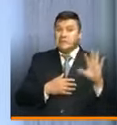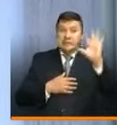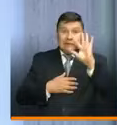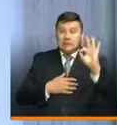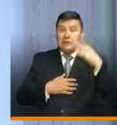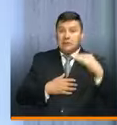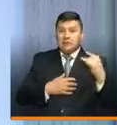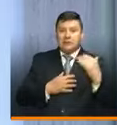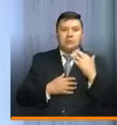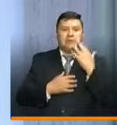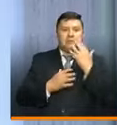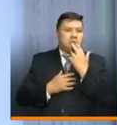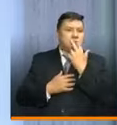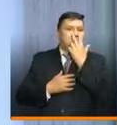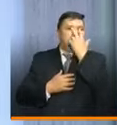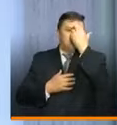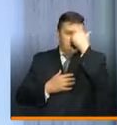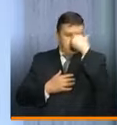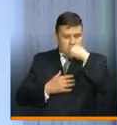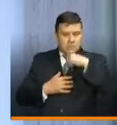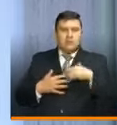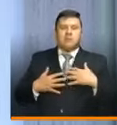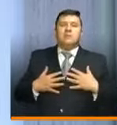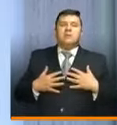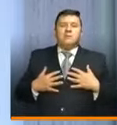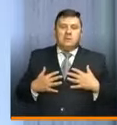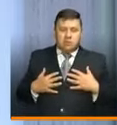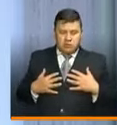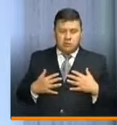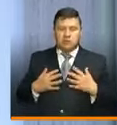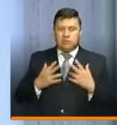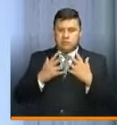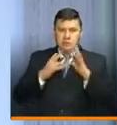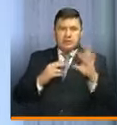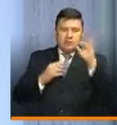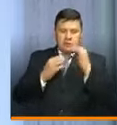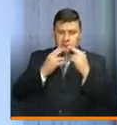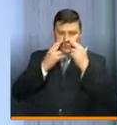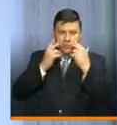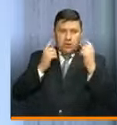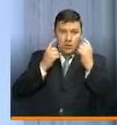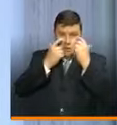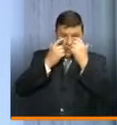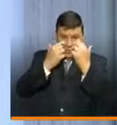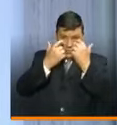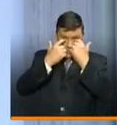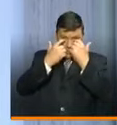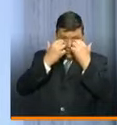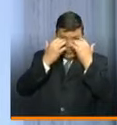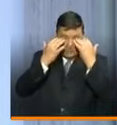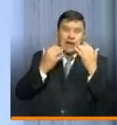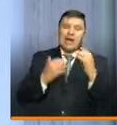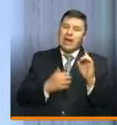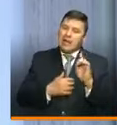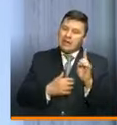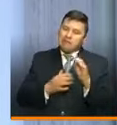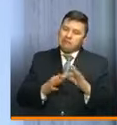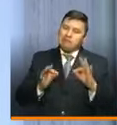ingresa por las vías respiratorias, ingresa por las mucosas nasales, por los ojos. Entonces, por esa razón es